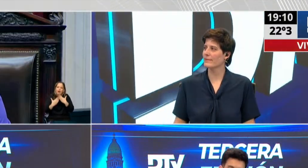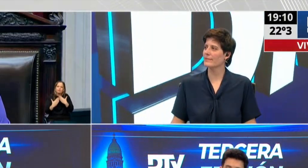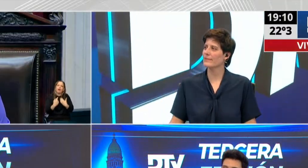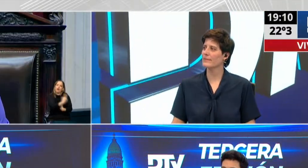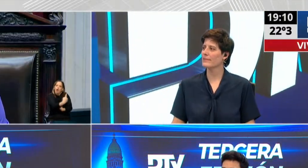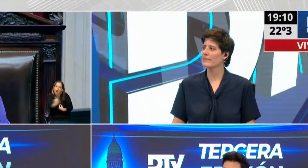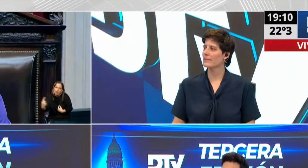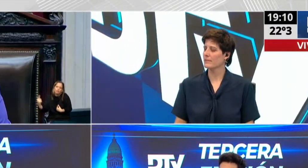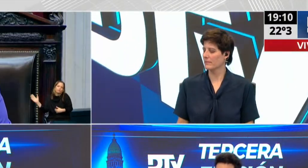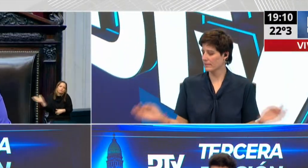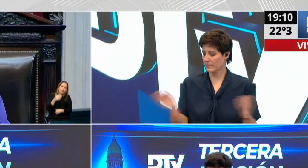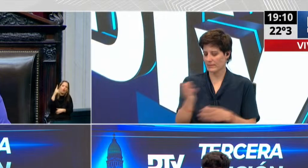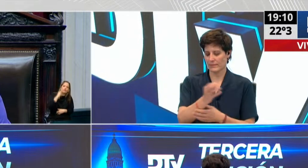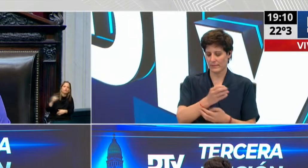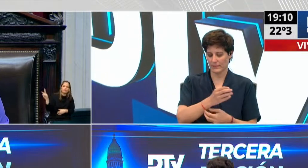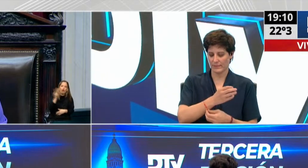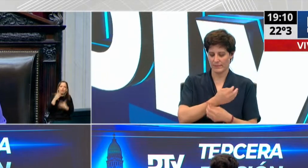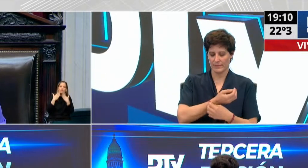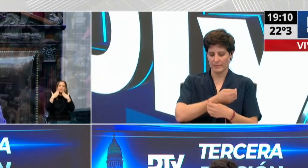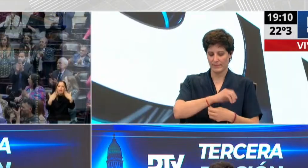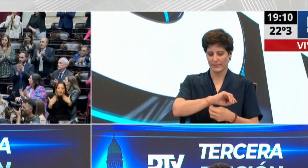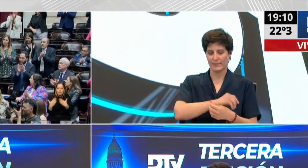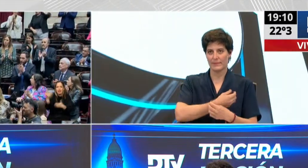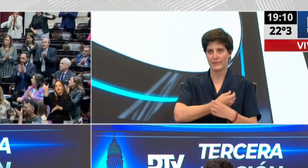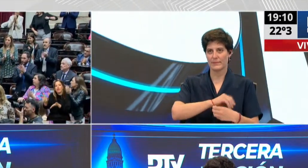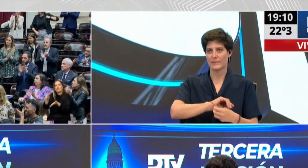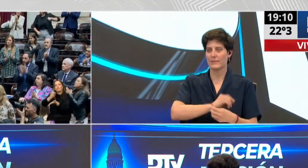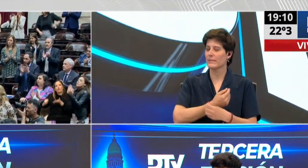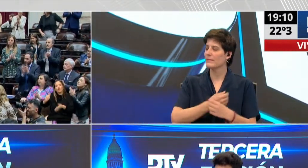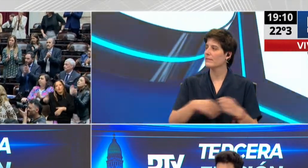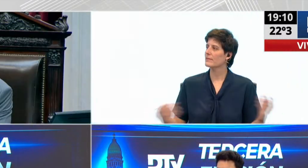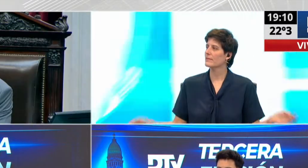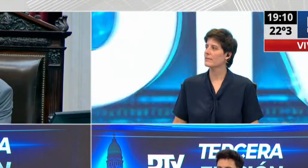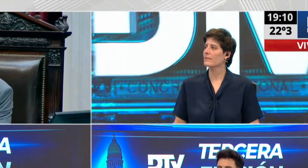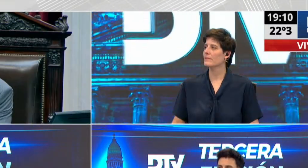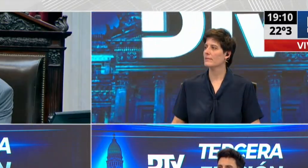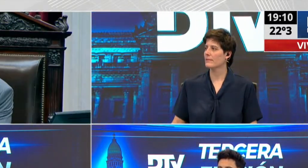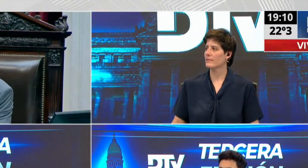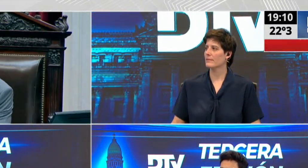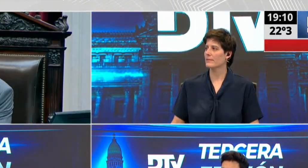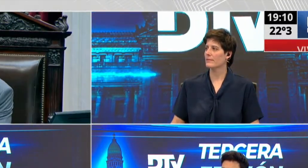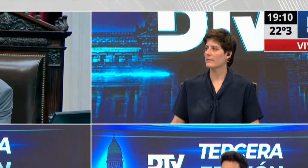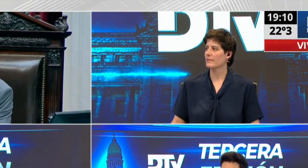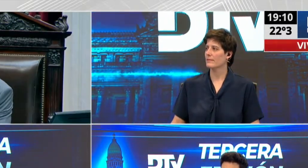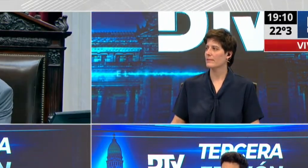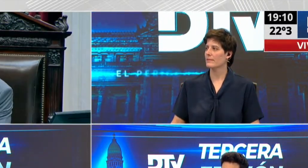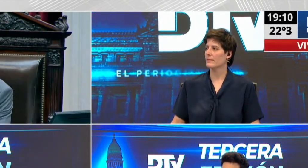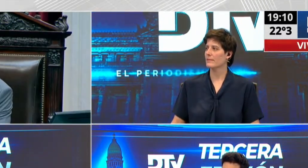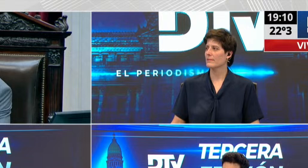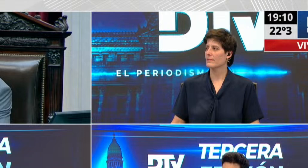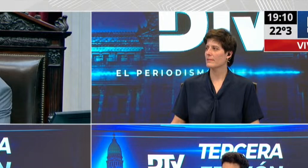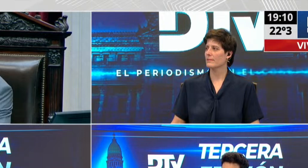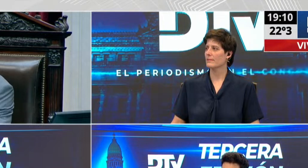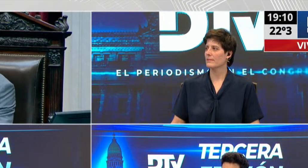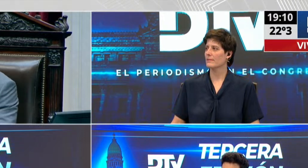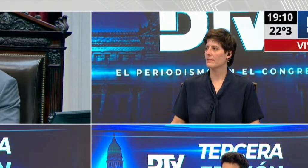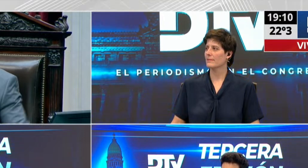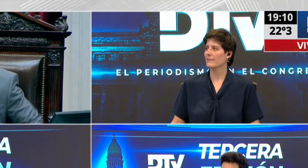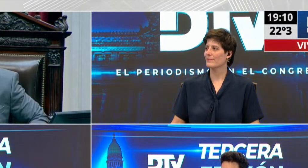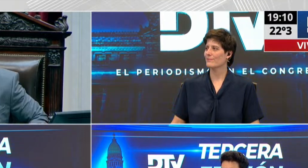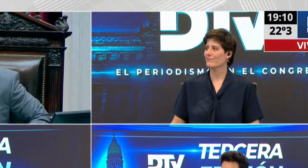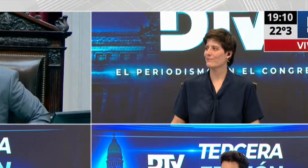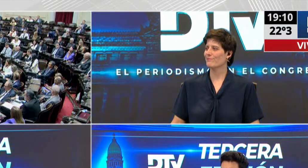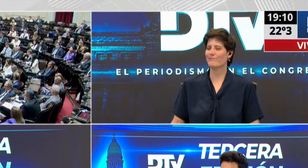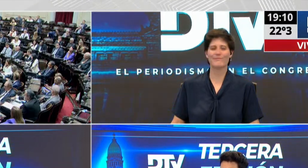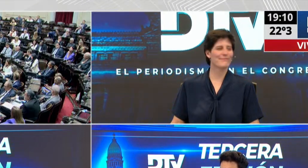dejó un margen para negociaciones bilaterales entre las autoridades de la Cámara, que bueno, que obligaron a un